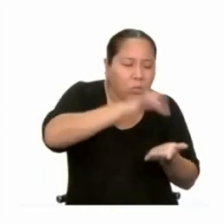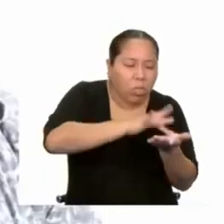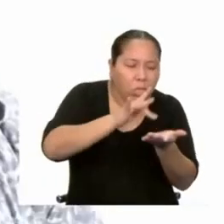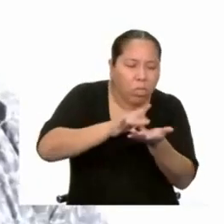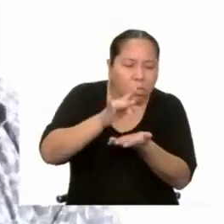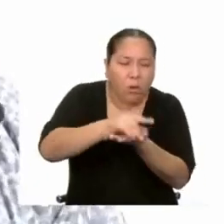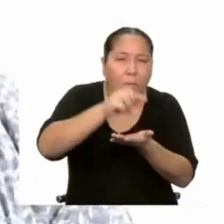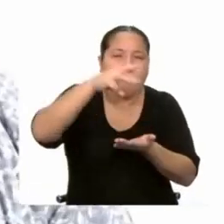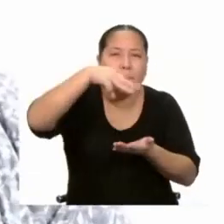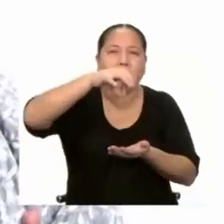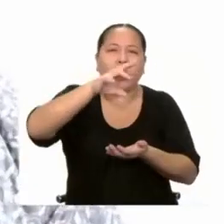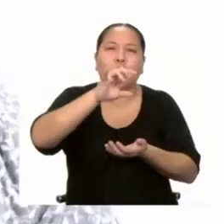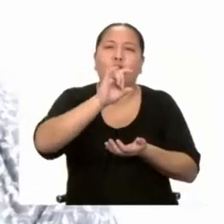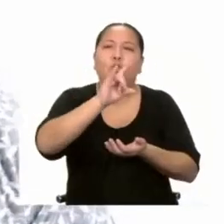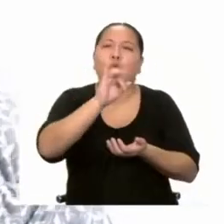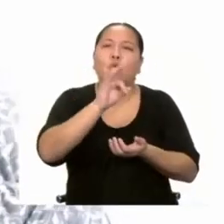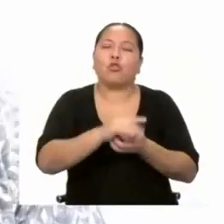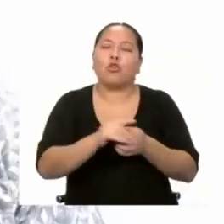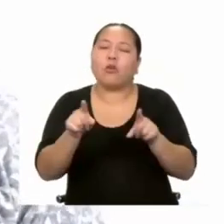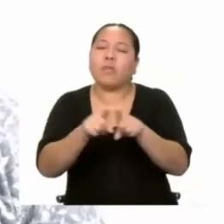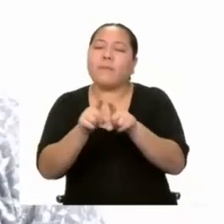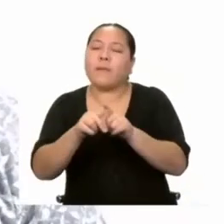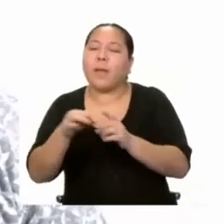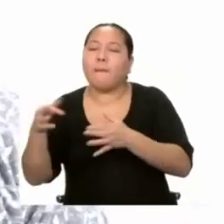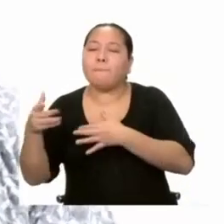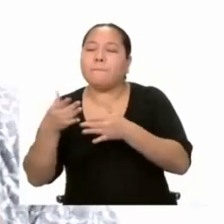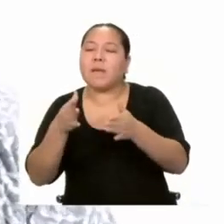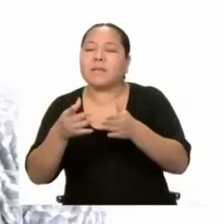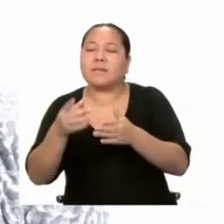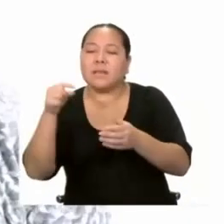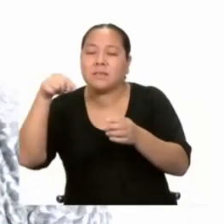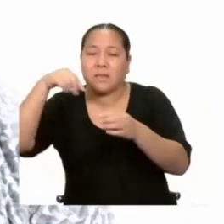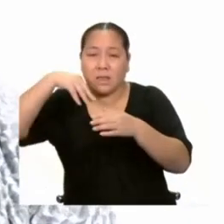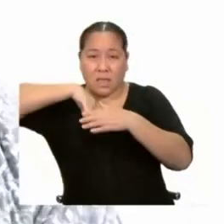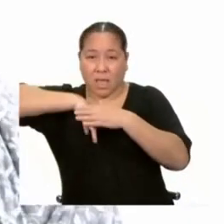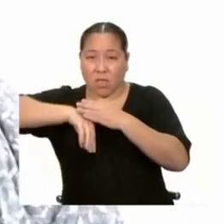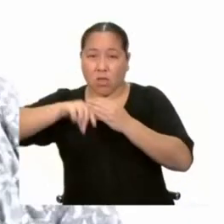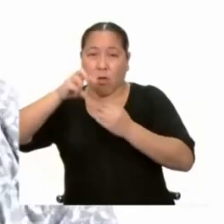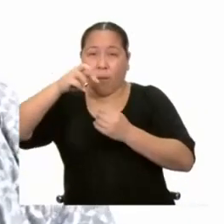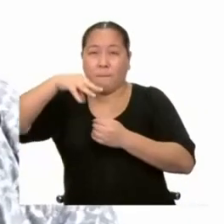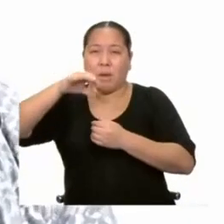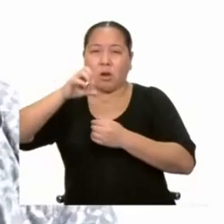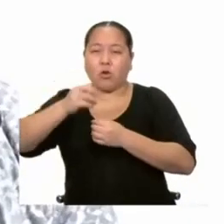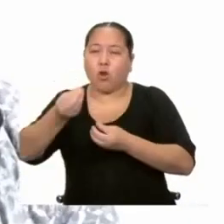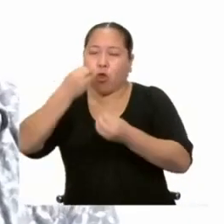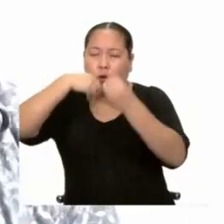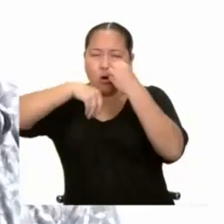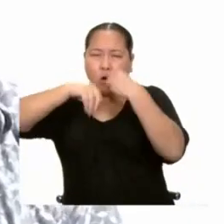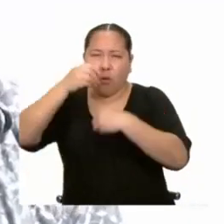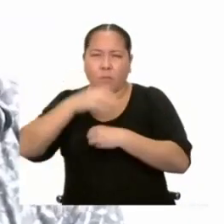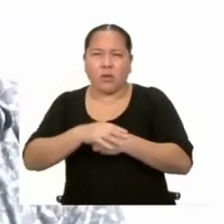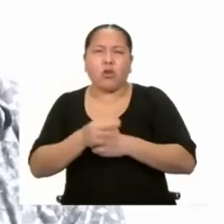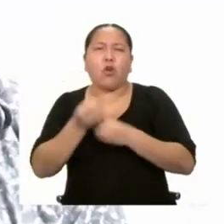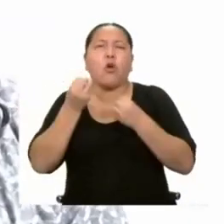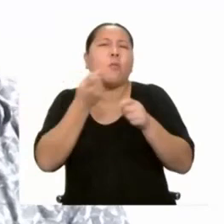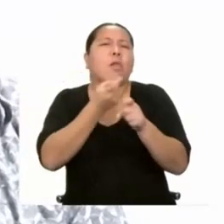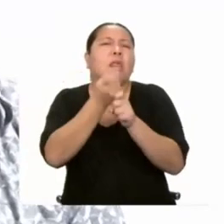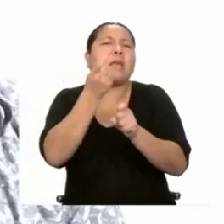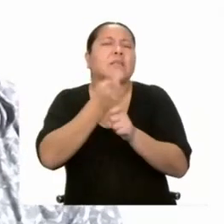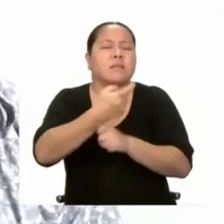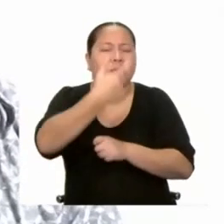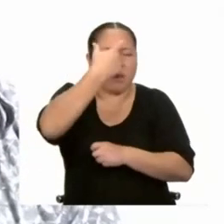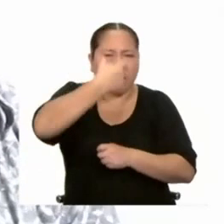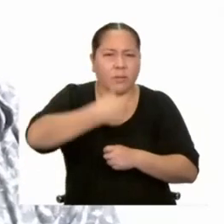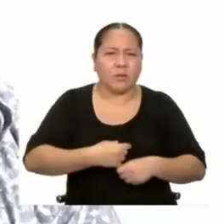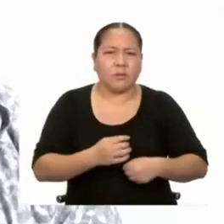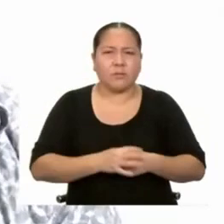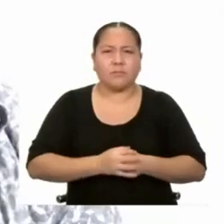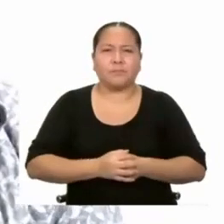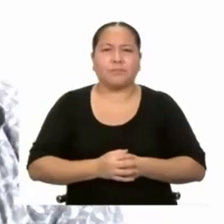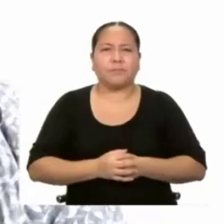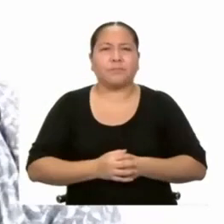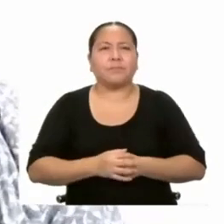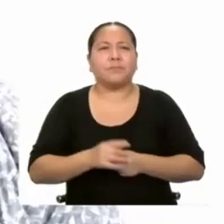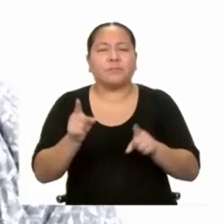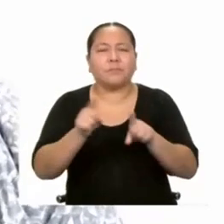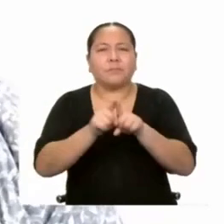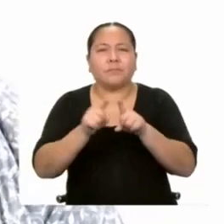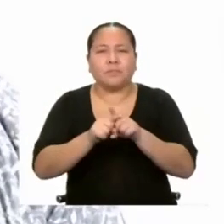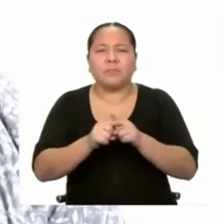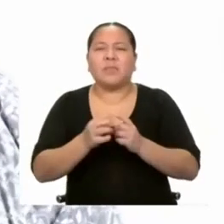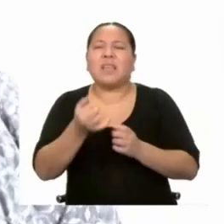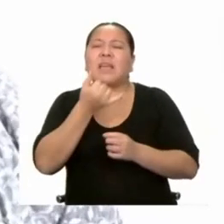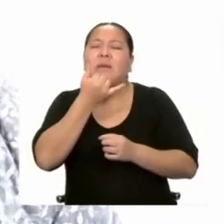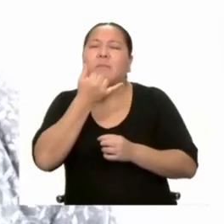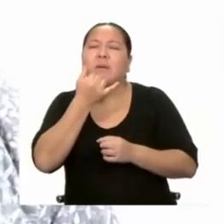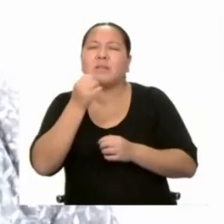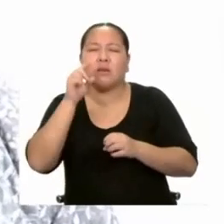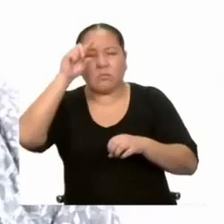humano. Recuerda que es importante tener estos datos con precisión para saber realmente cómo está impactando la minería